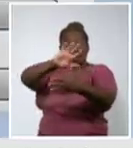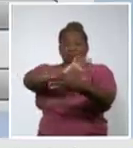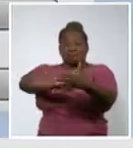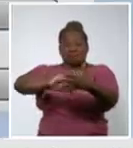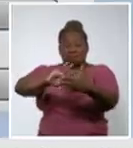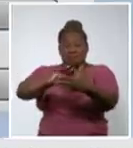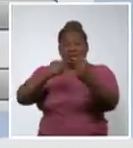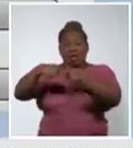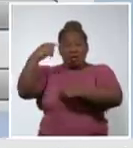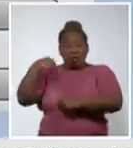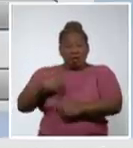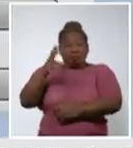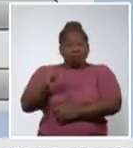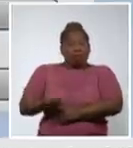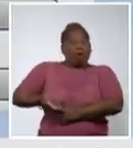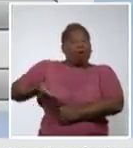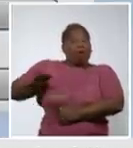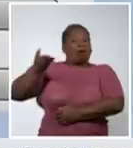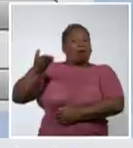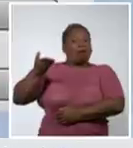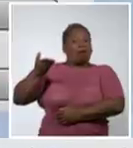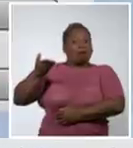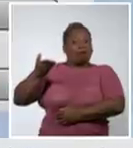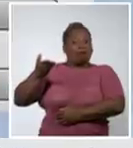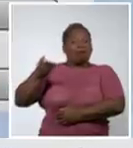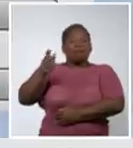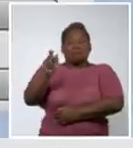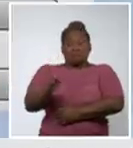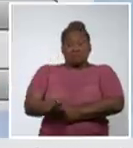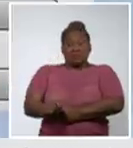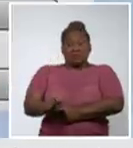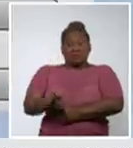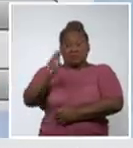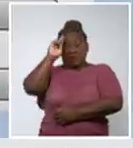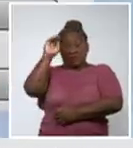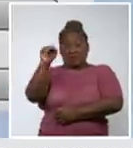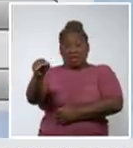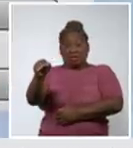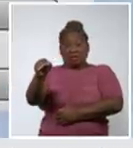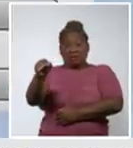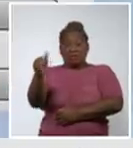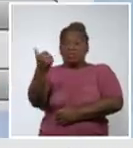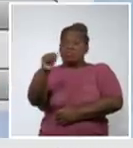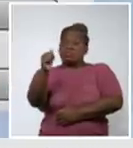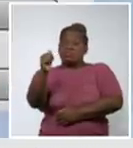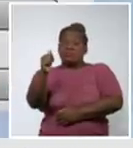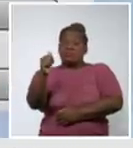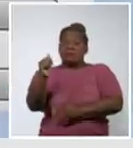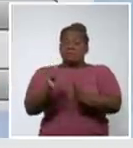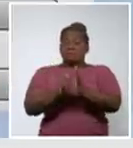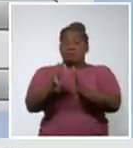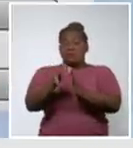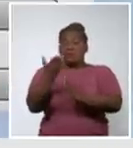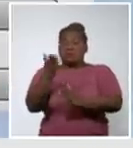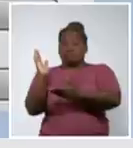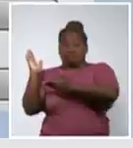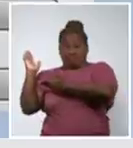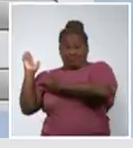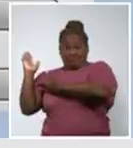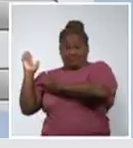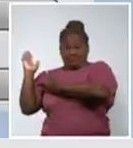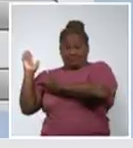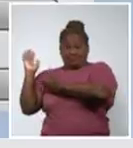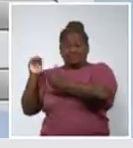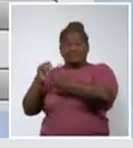cifra alta de casos activos, prácticamente 10 millones, ahí lo tienen en pantalla,